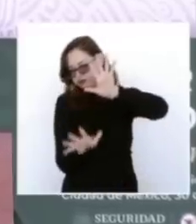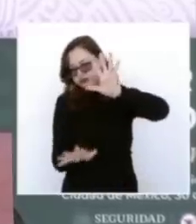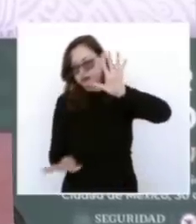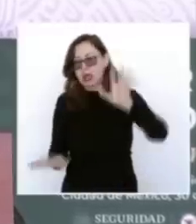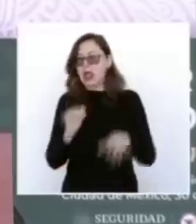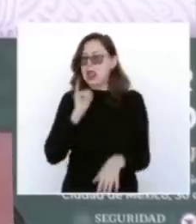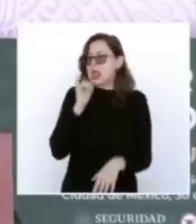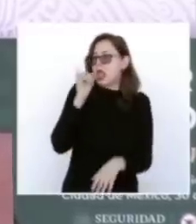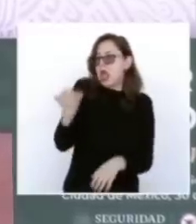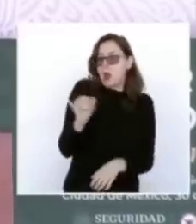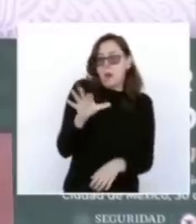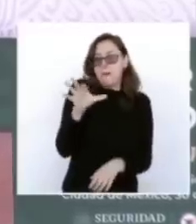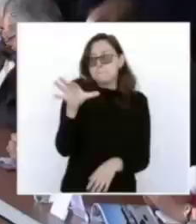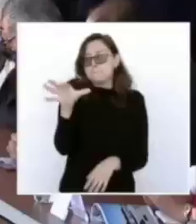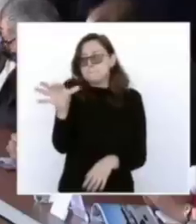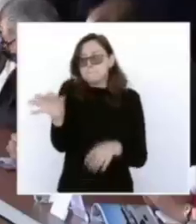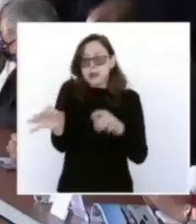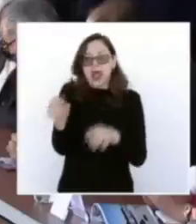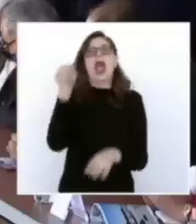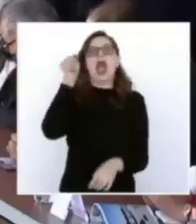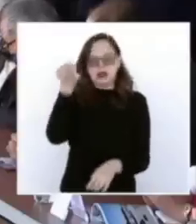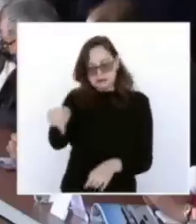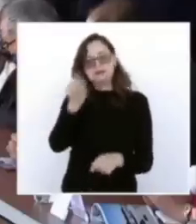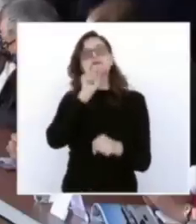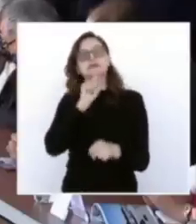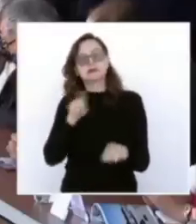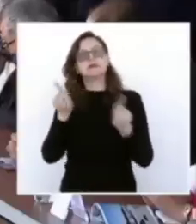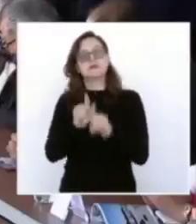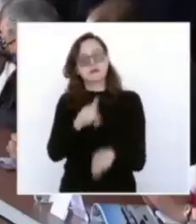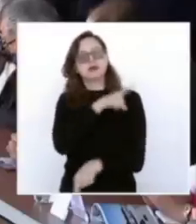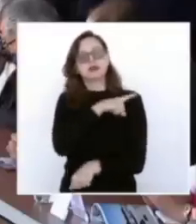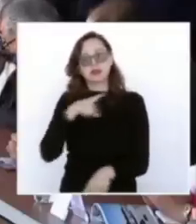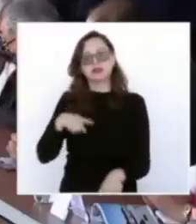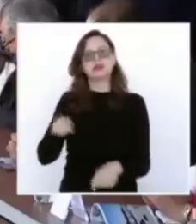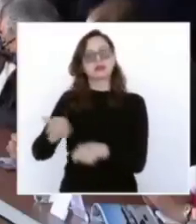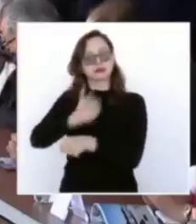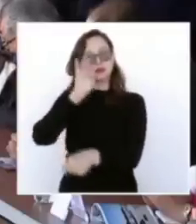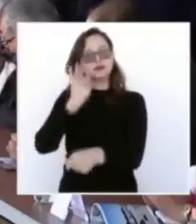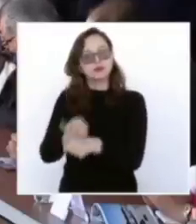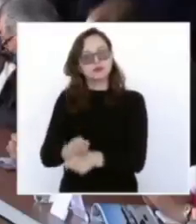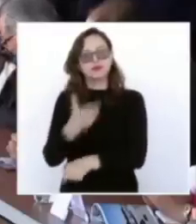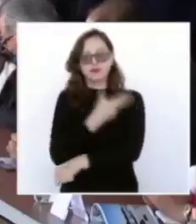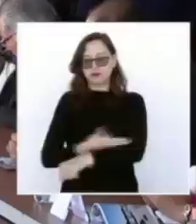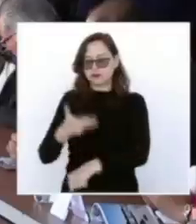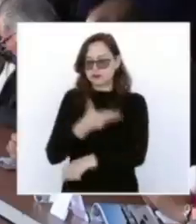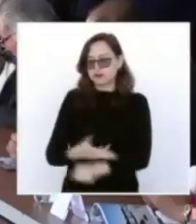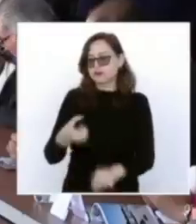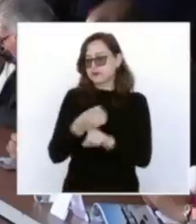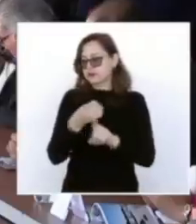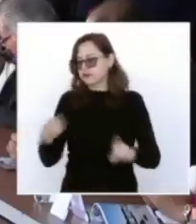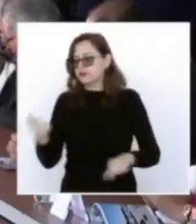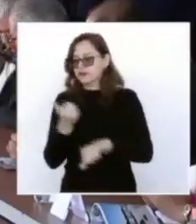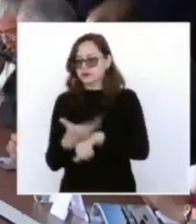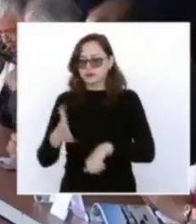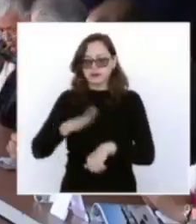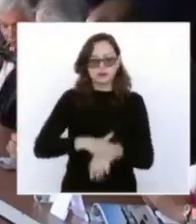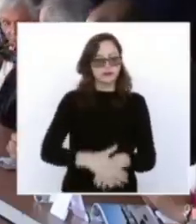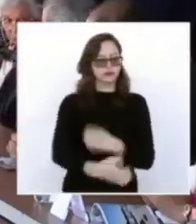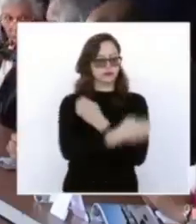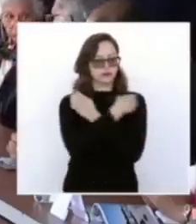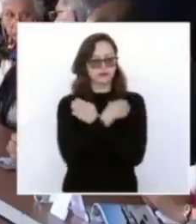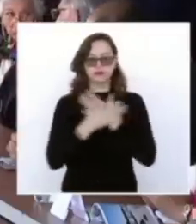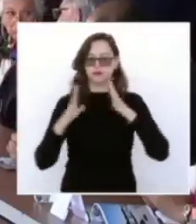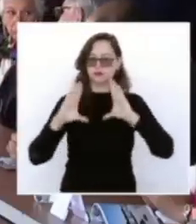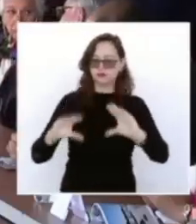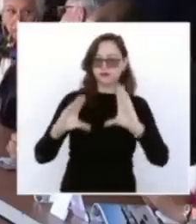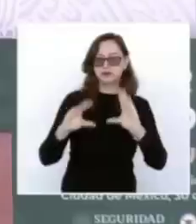país. La infraestructura operativa, logística, administrativa, educativa, de